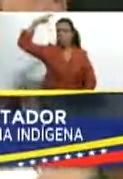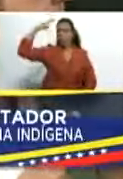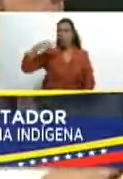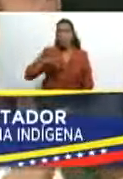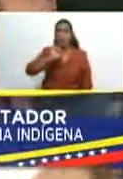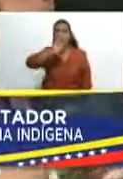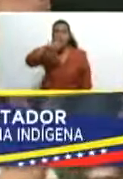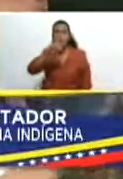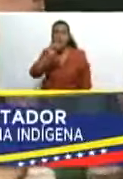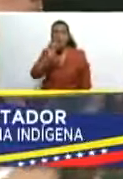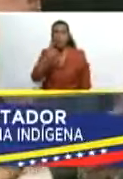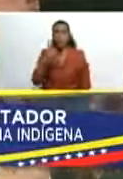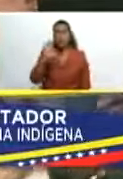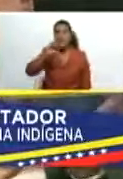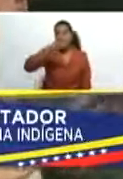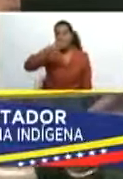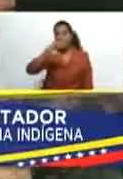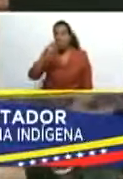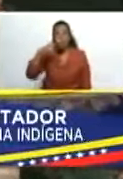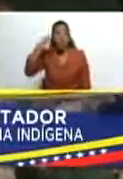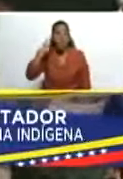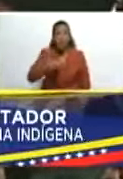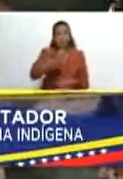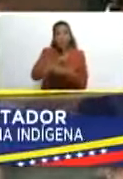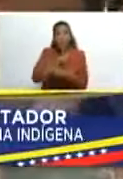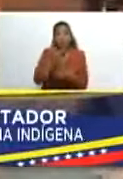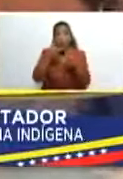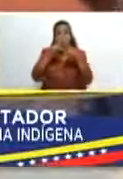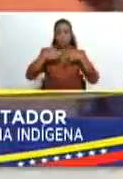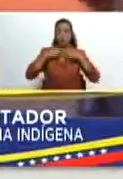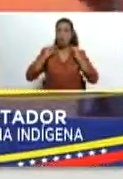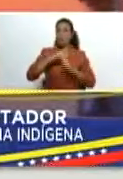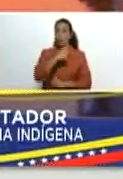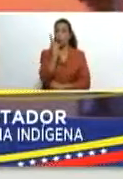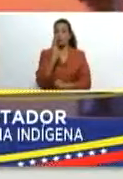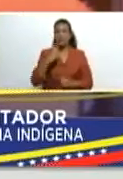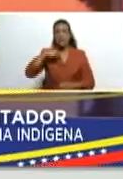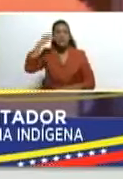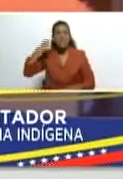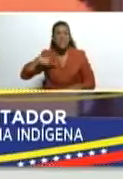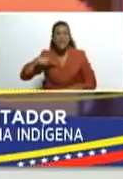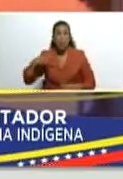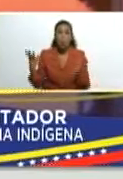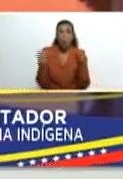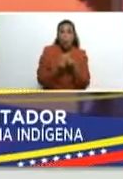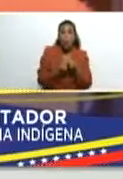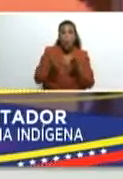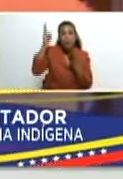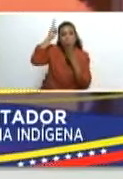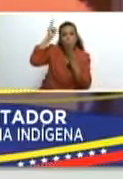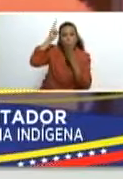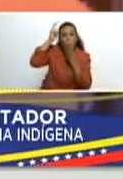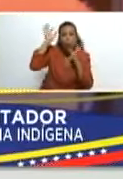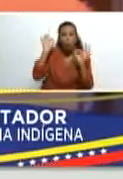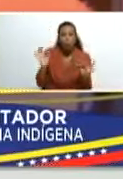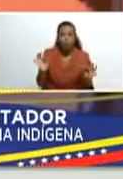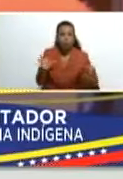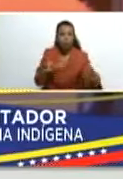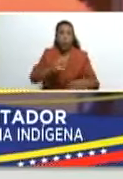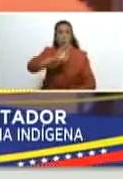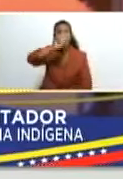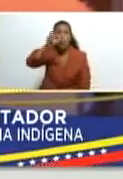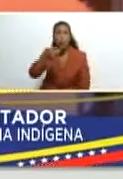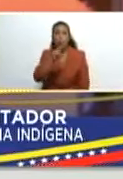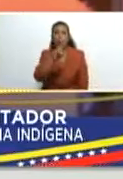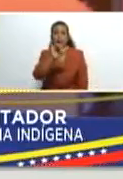Leonardo Chirino, del negro primero, es una sola fuerza. con la fuerza del gran cacique Guaycaipuro,